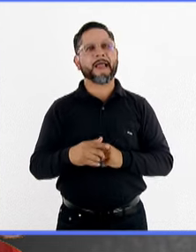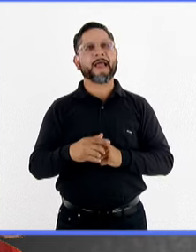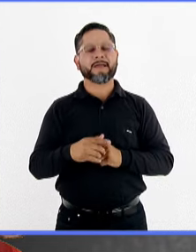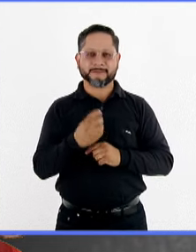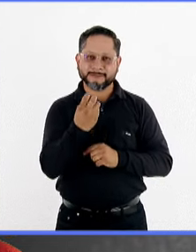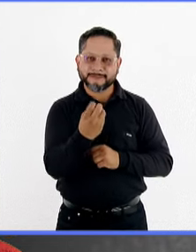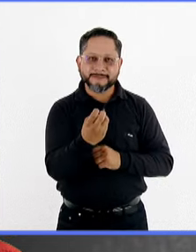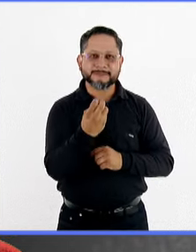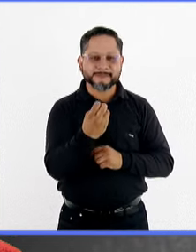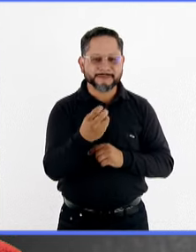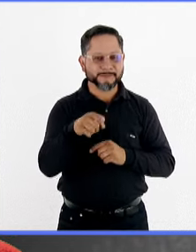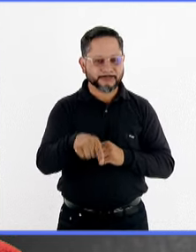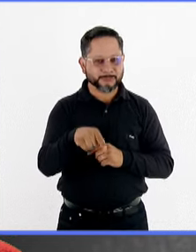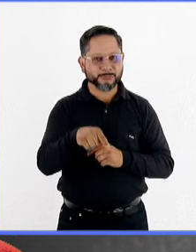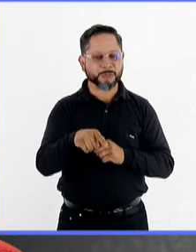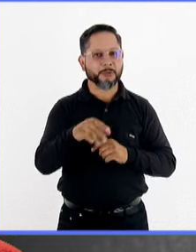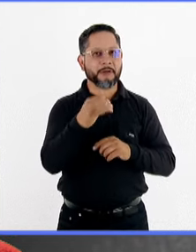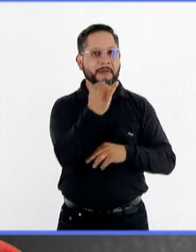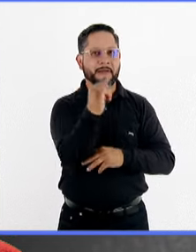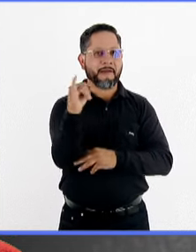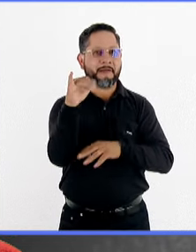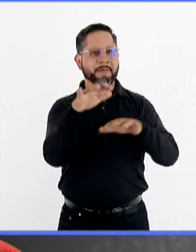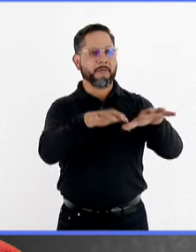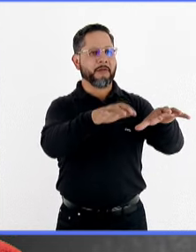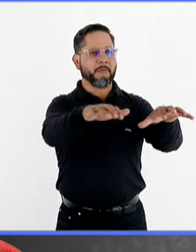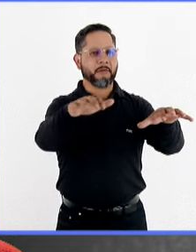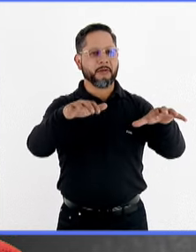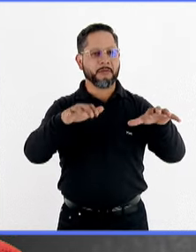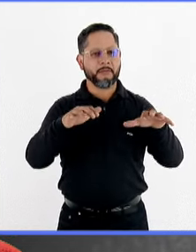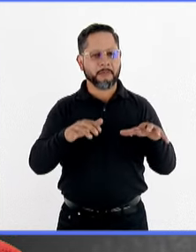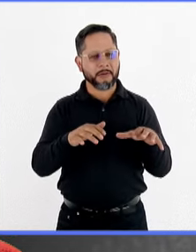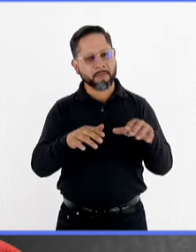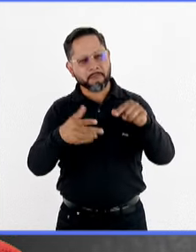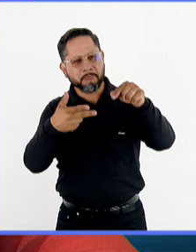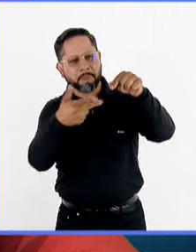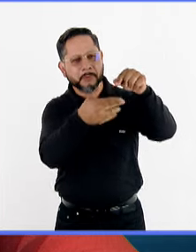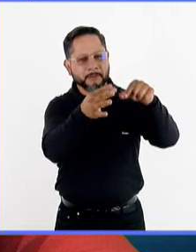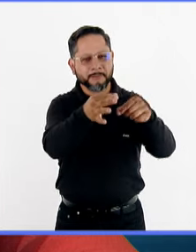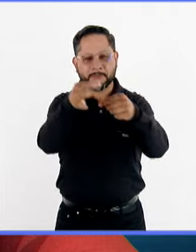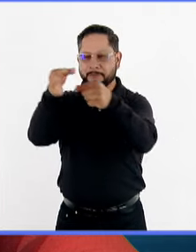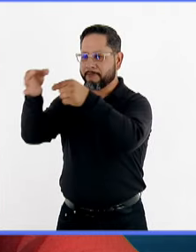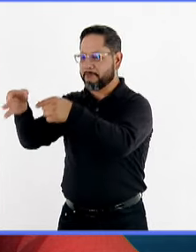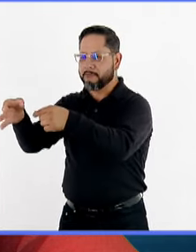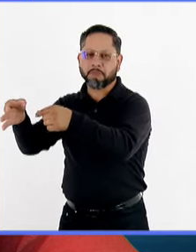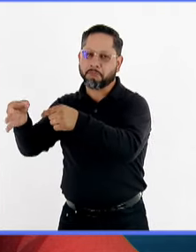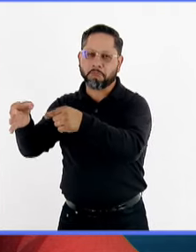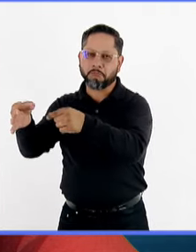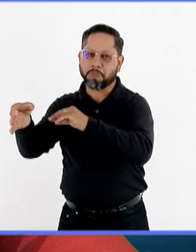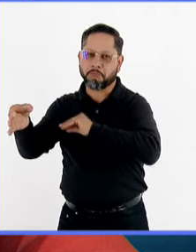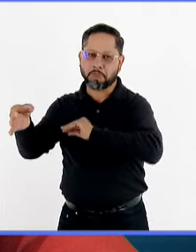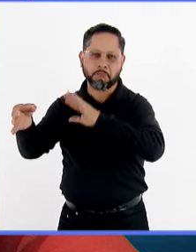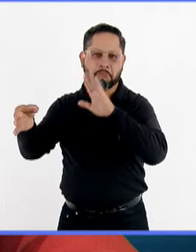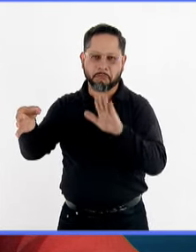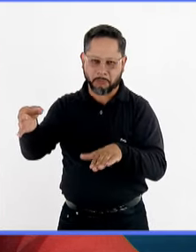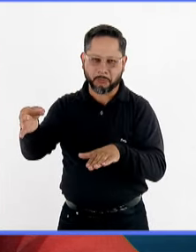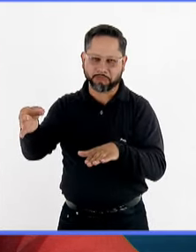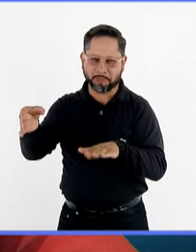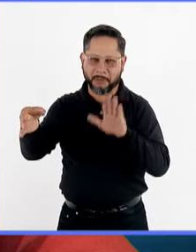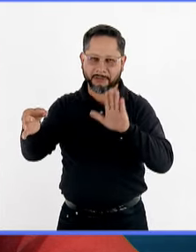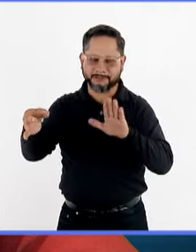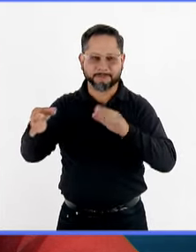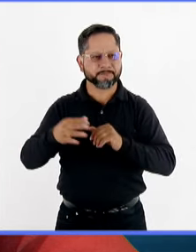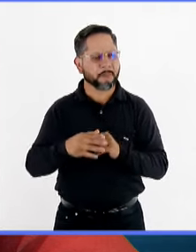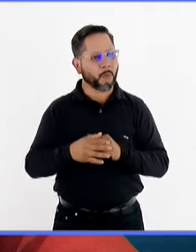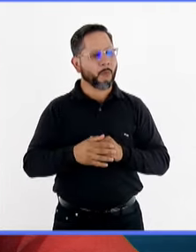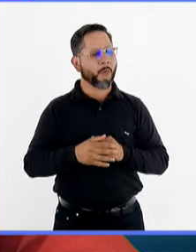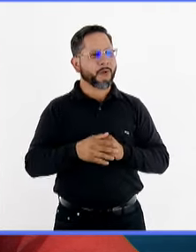sobre nuestro entorno. ¿Cómo está conformado entonces este jardín botánico que resulta ser muy diverso y es